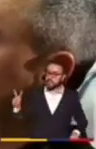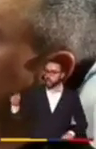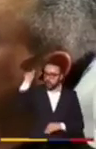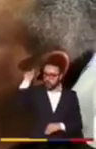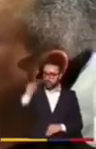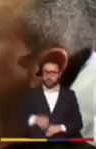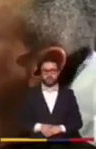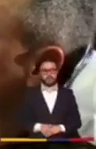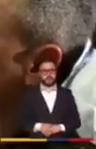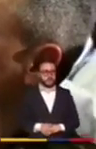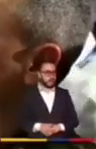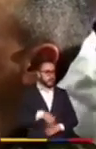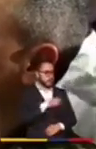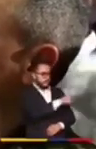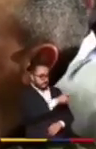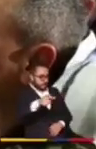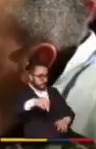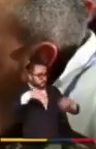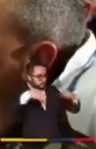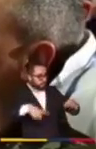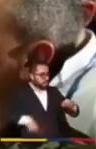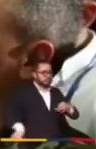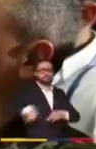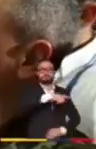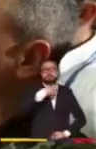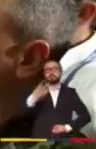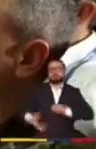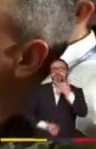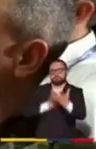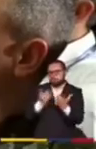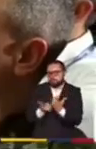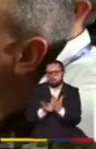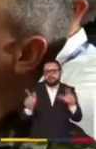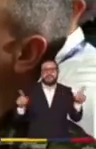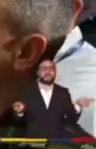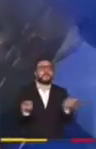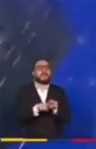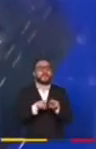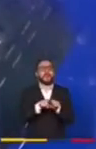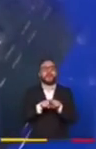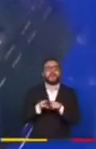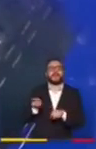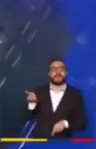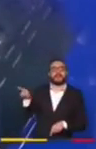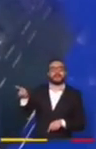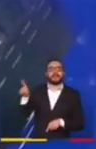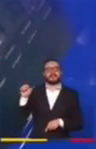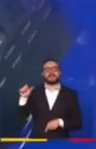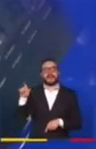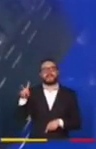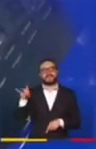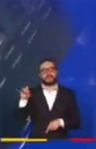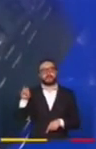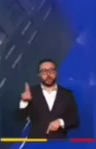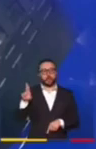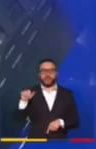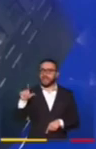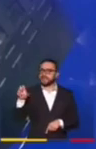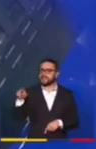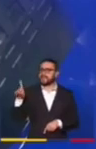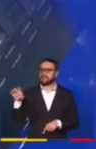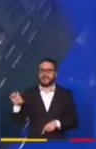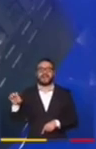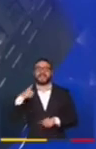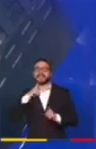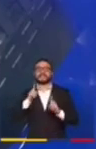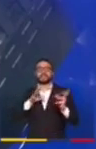Que el pueblo se manifieste, como decía el Salvador allá, Allende, que se abran las